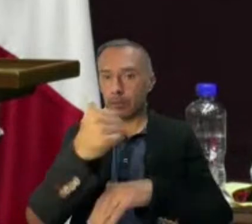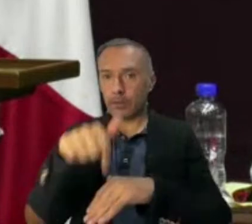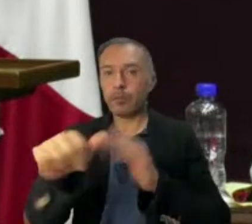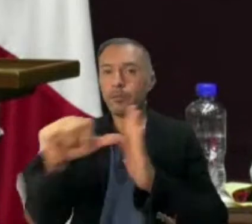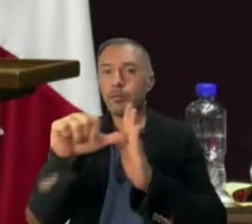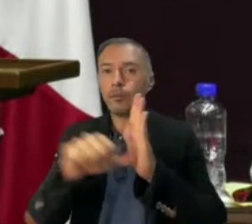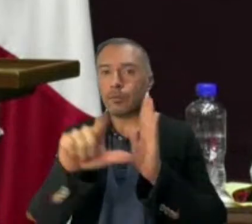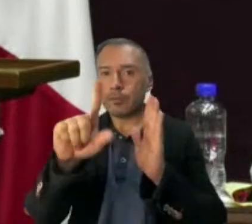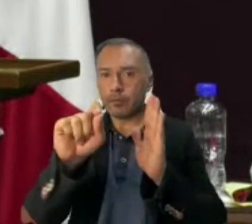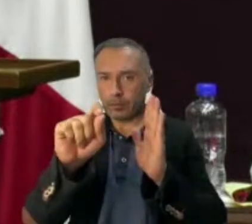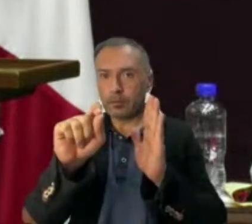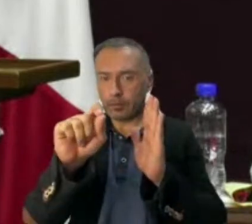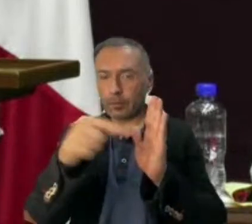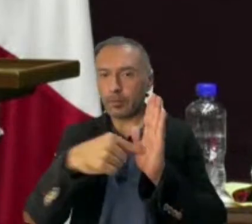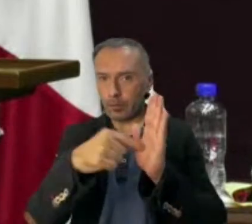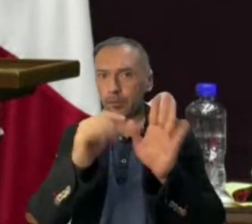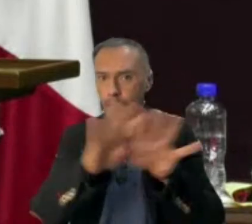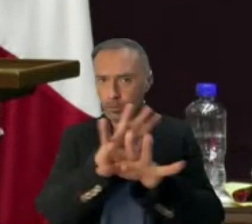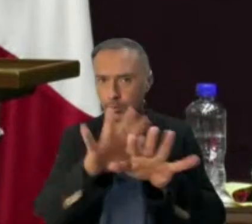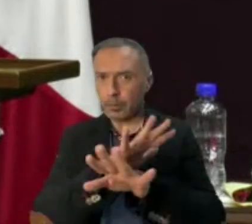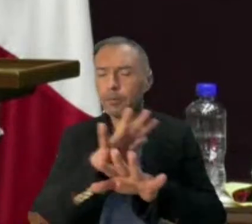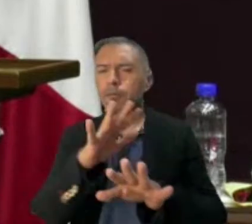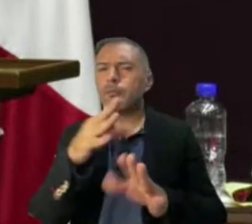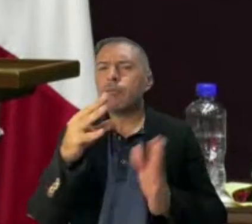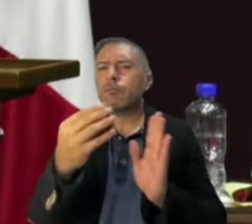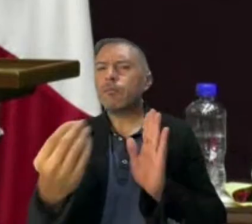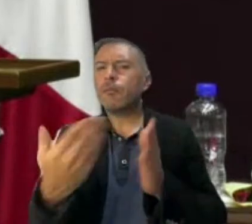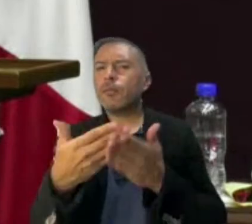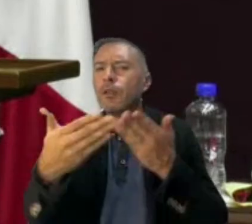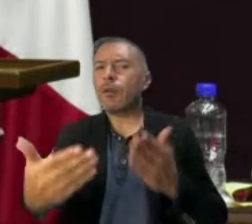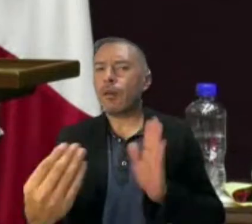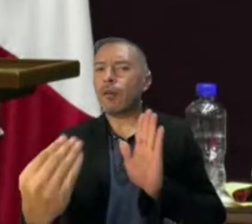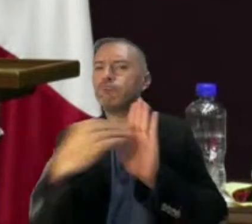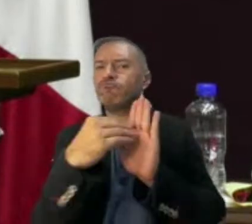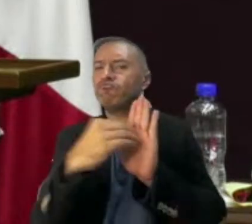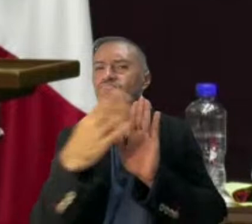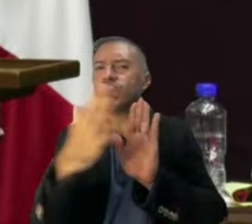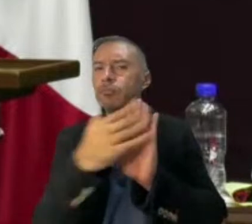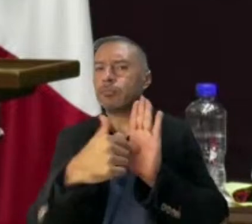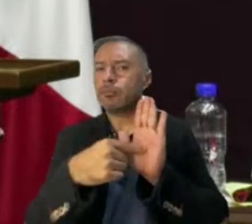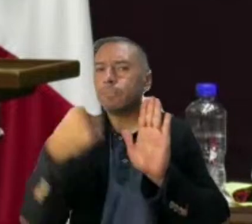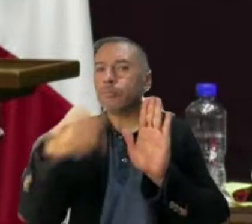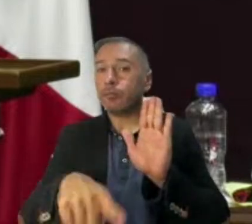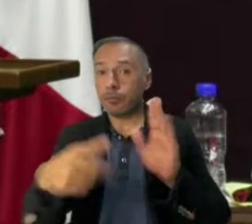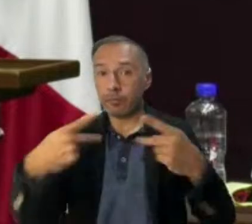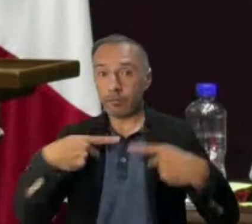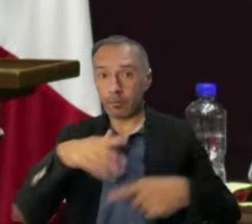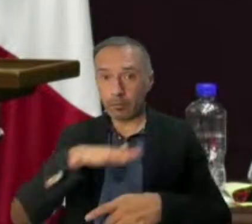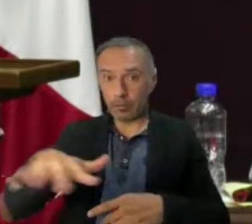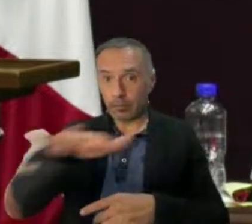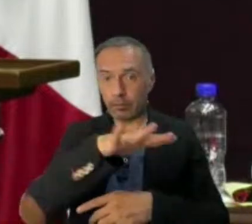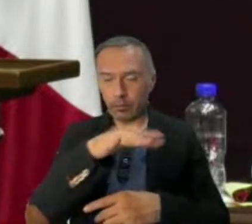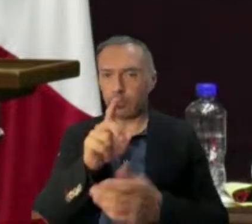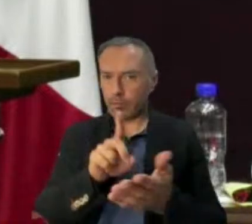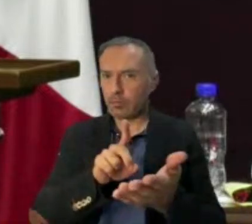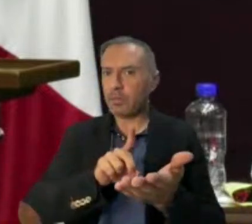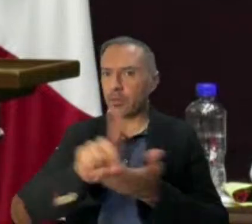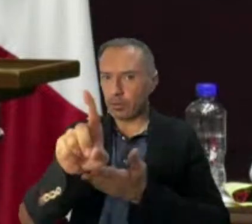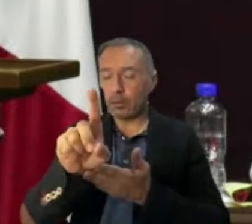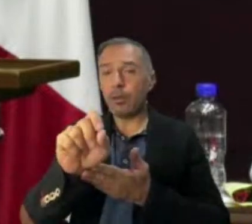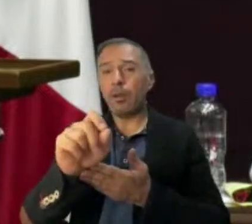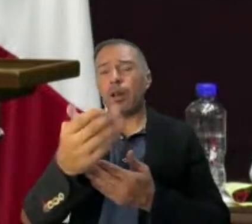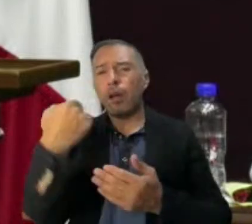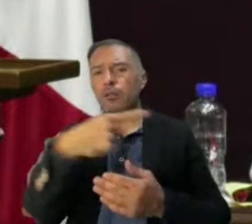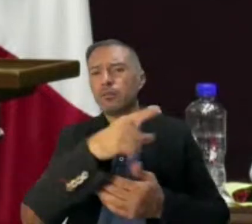20 de la Constitución para establecer que toda persona tiene derecho a que se repare integralmente el daño causado por algún